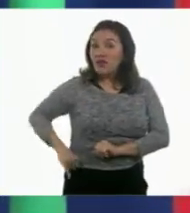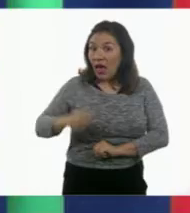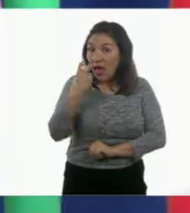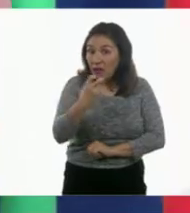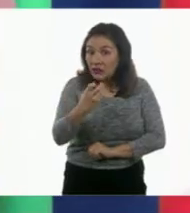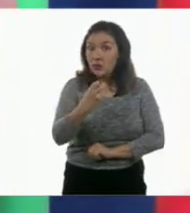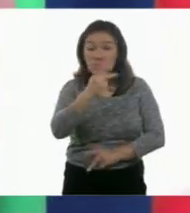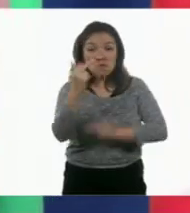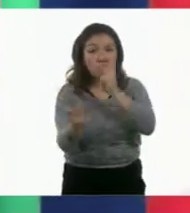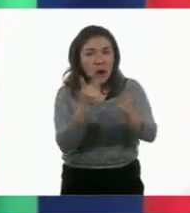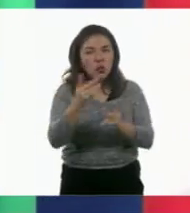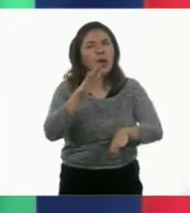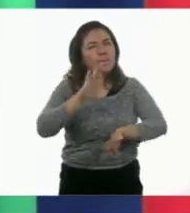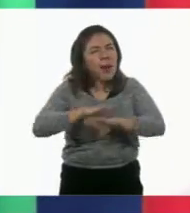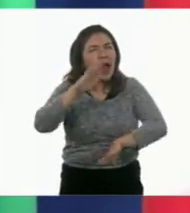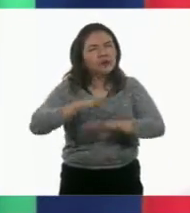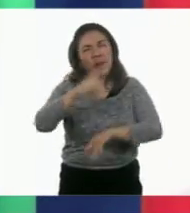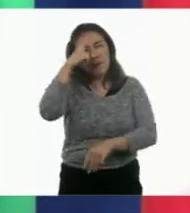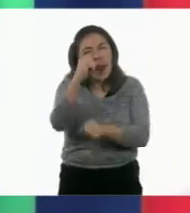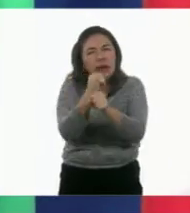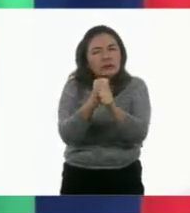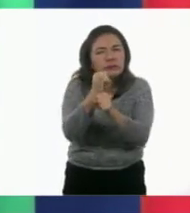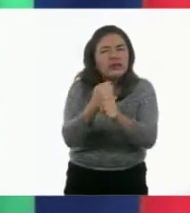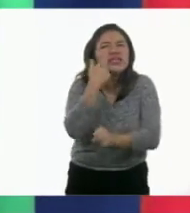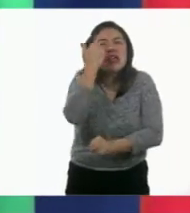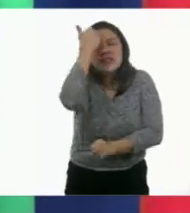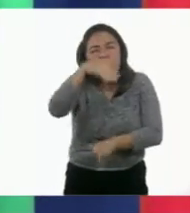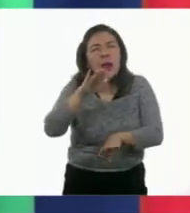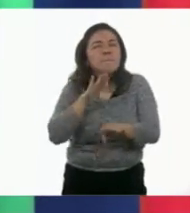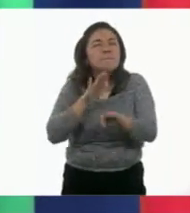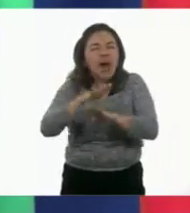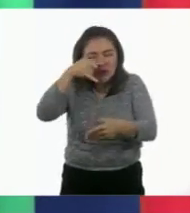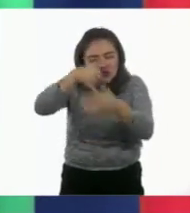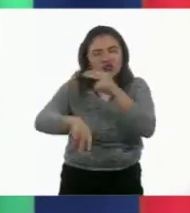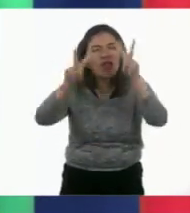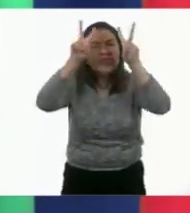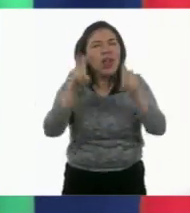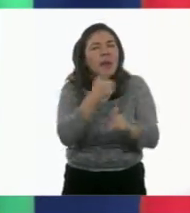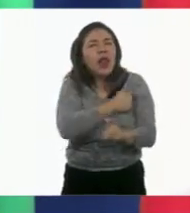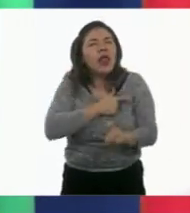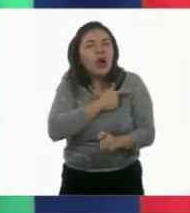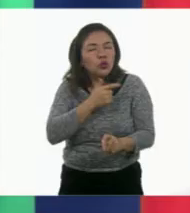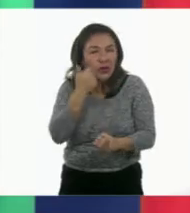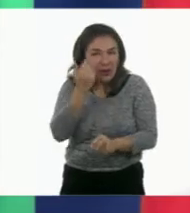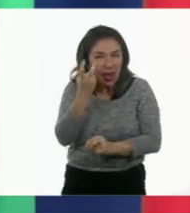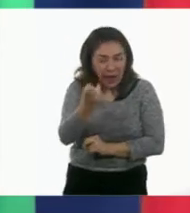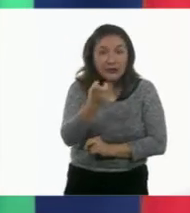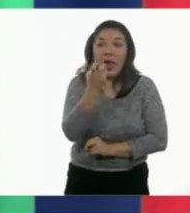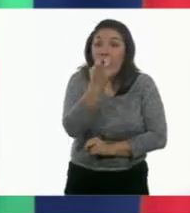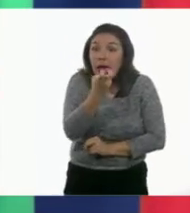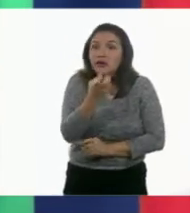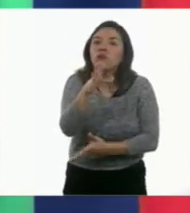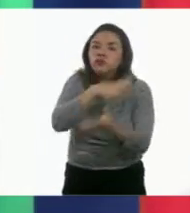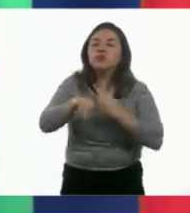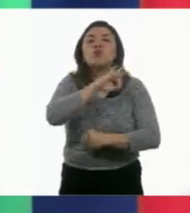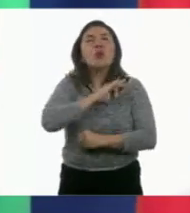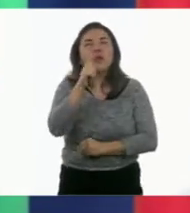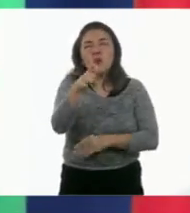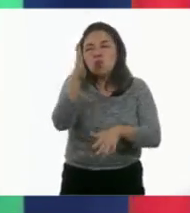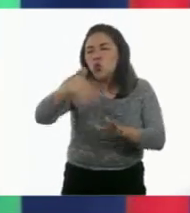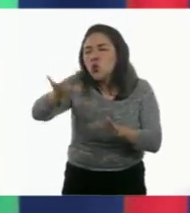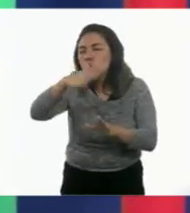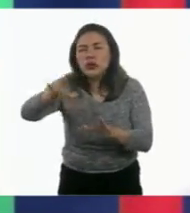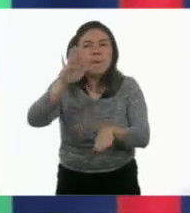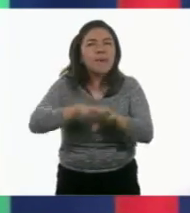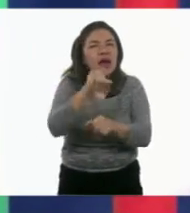formular preguntas para averiguar lo que queremos saber acerca de un tema de interés. Eso nos permite buscar mucha